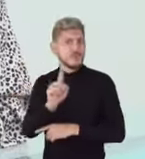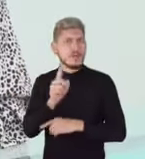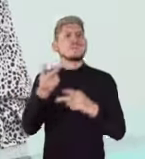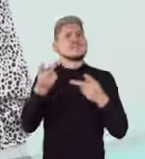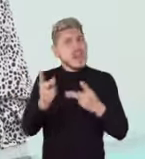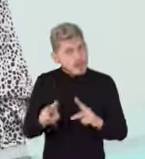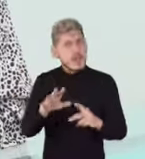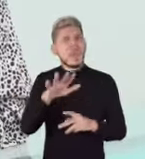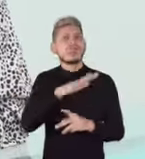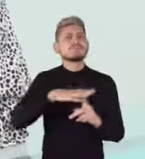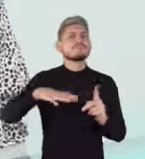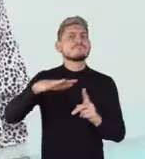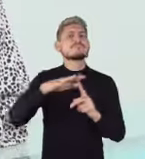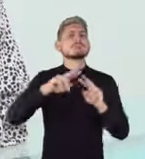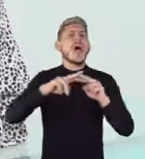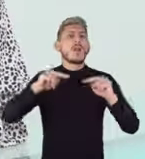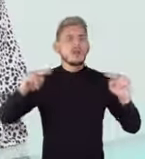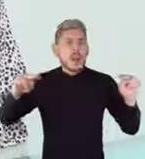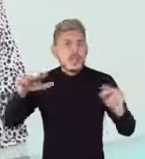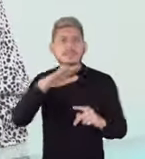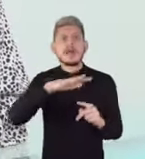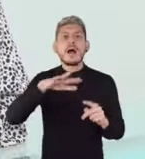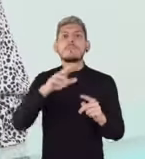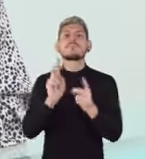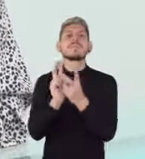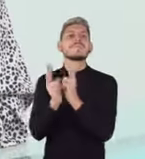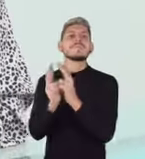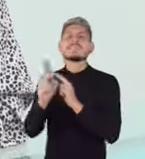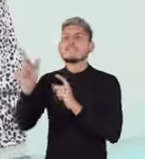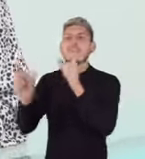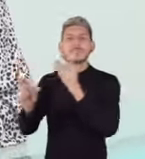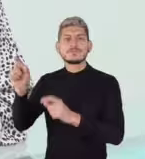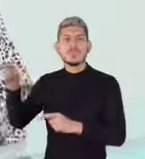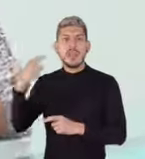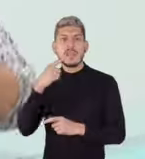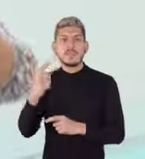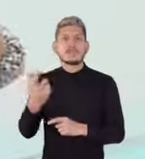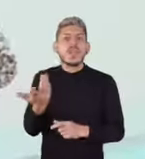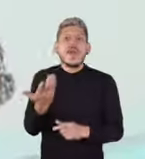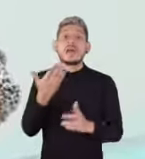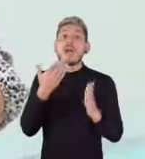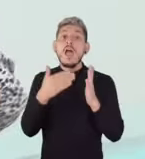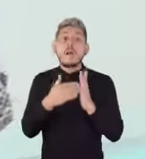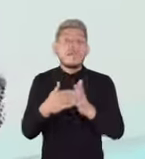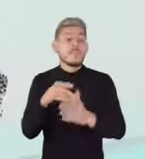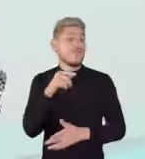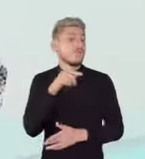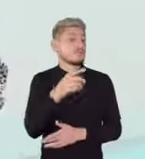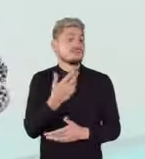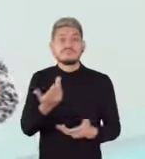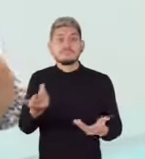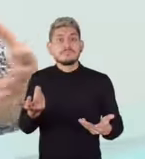hay riesgos ambientales, ¿no? Lo que decían los vecinos hace un poco, el riesgo ambiental de que